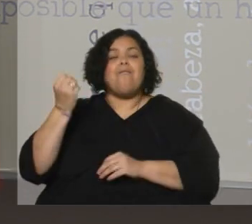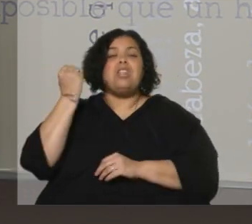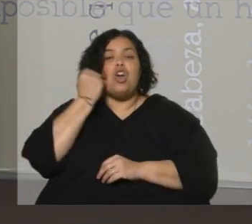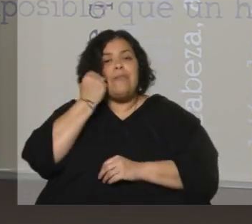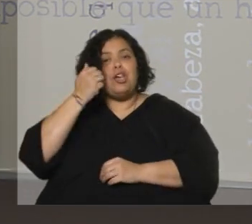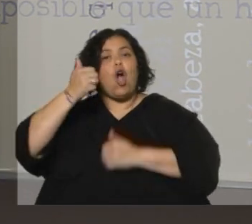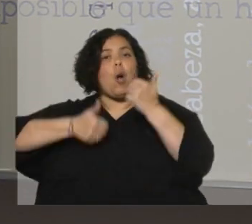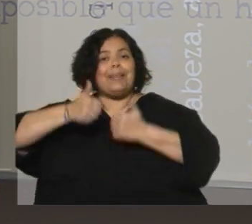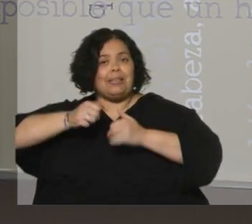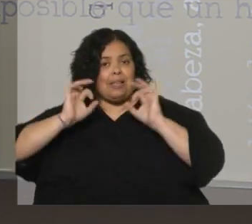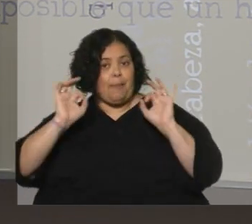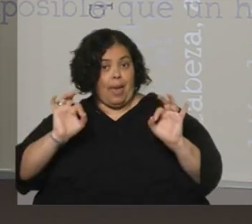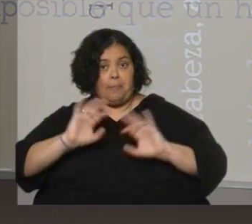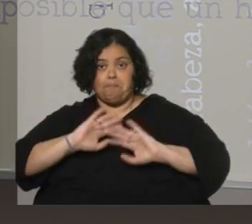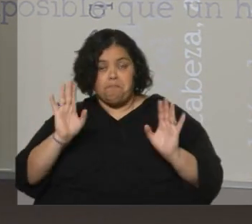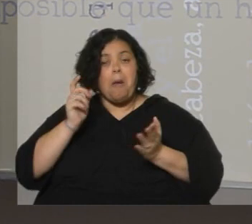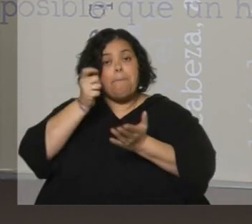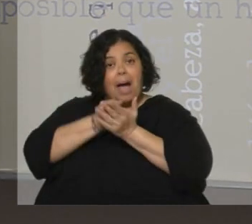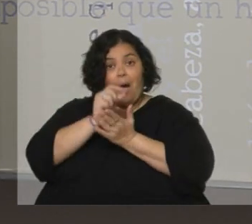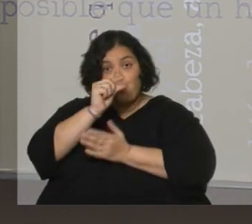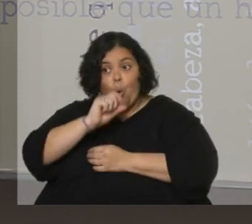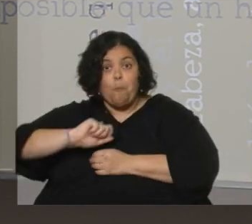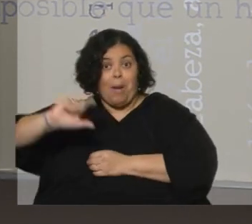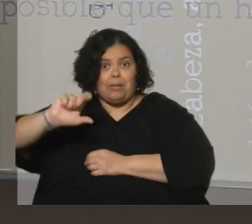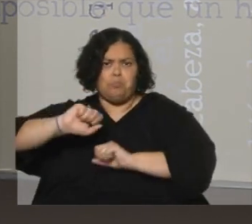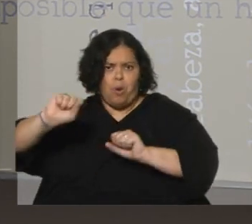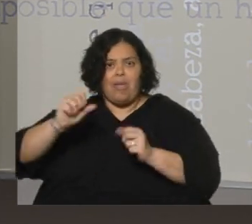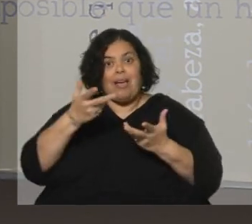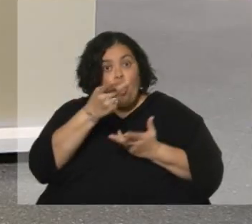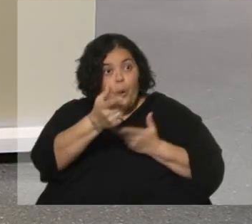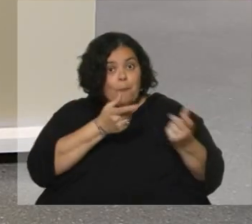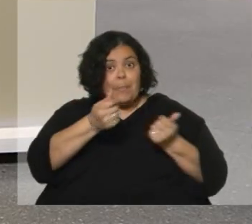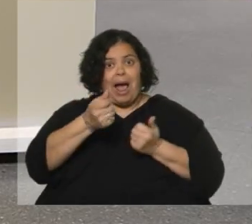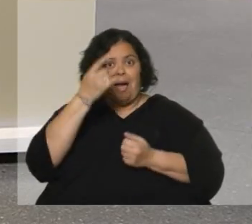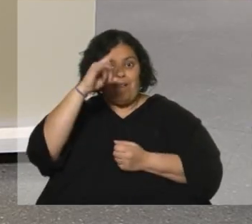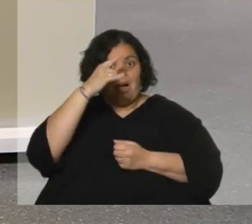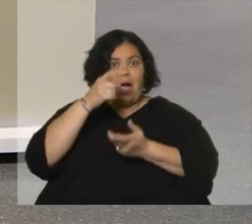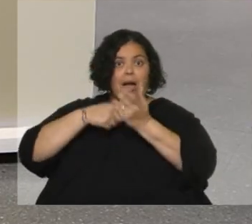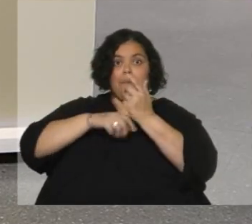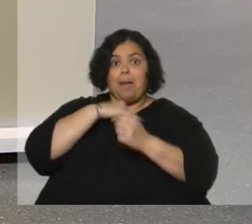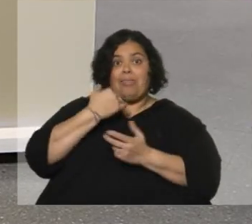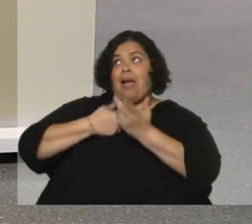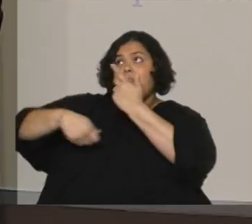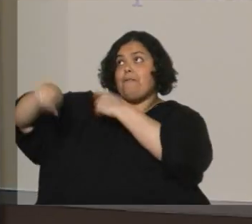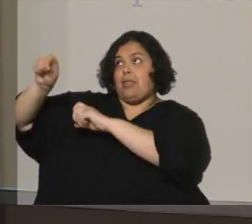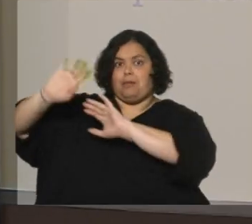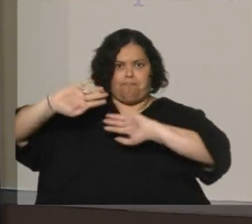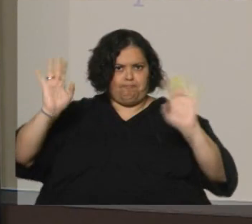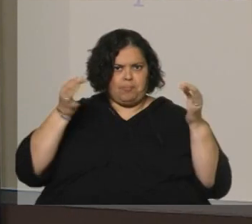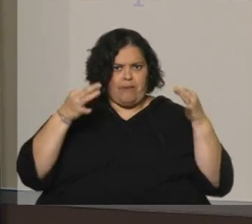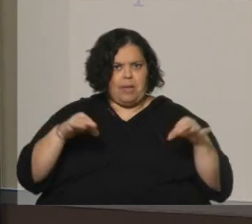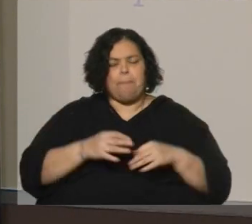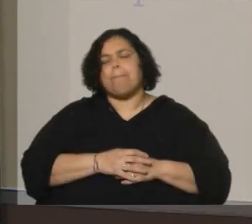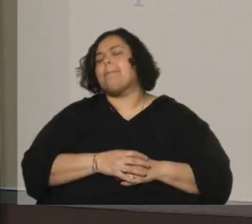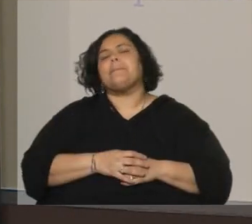eh pagan un poco más para poder hacerse de esas rees y poder faenar Y qué fad tienen de la comisión de competencia el mef que es la que En definitiva se